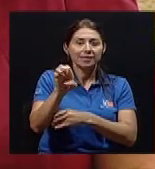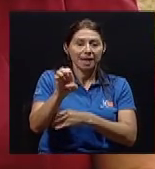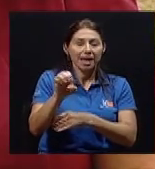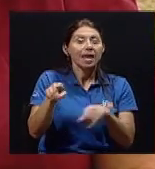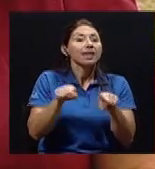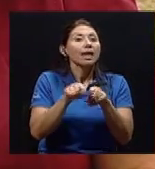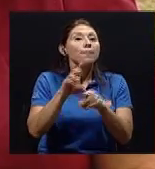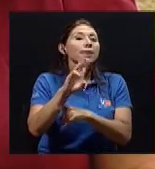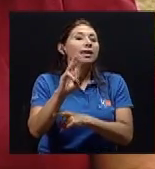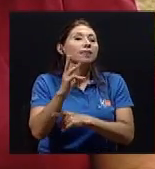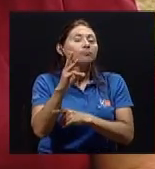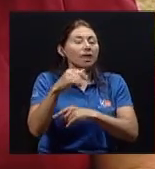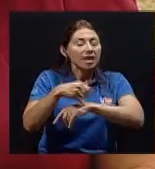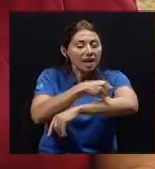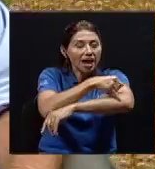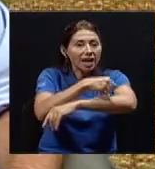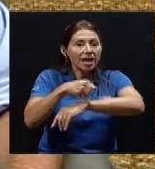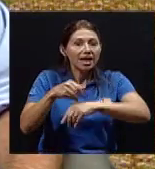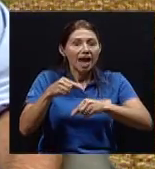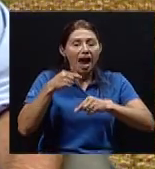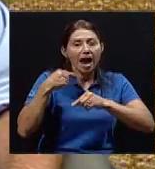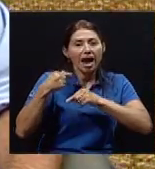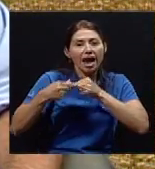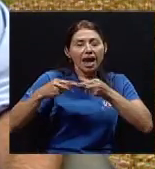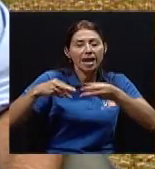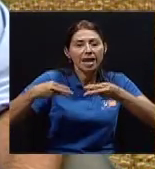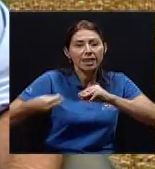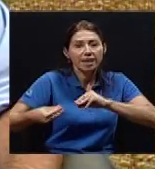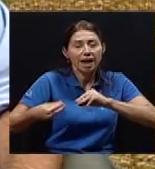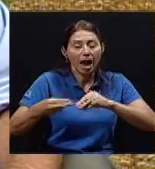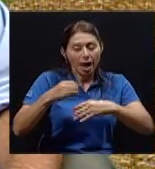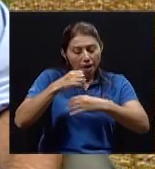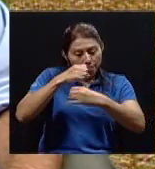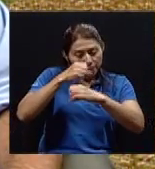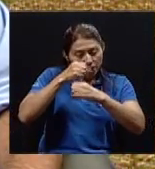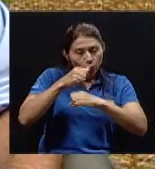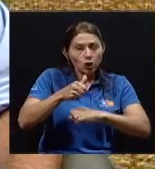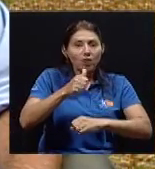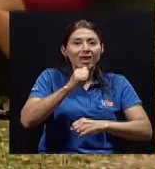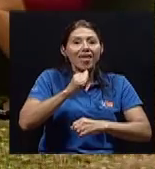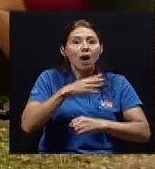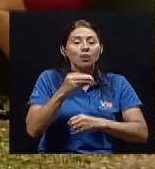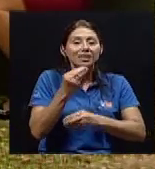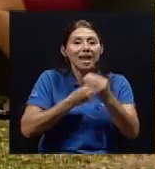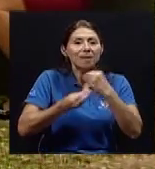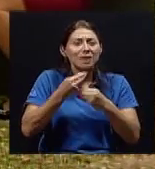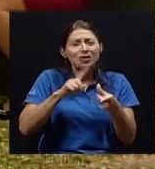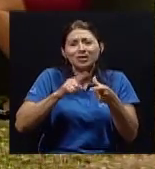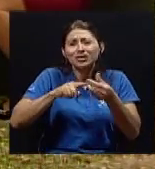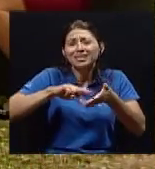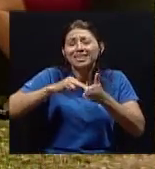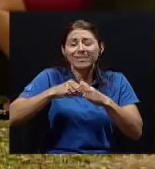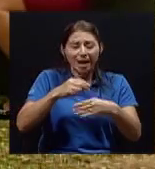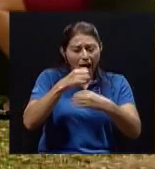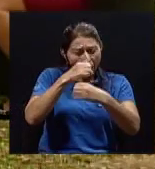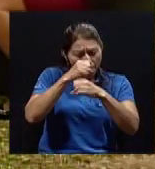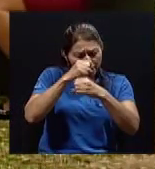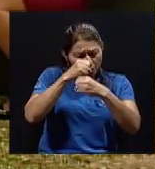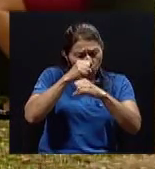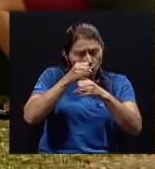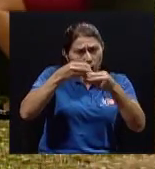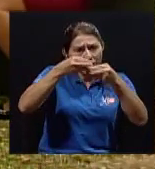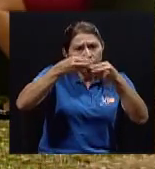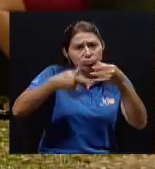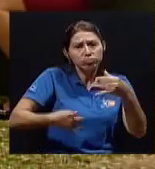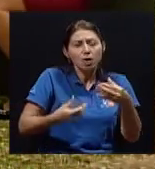de ingeniería genética, ¿verdad? Así es que la microbiología de aguas y alimentos. Así amplio. Es que las áreas de la microbiología